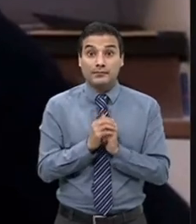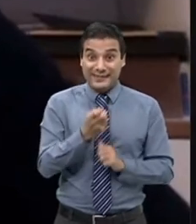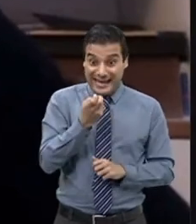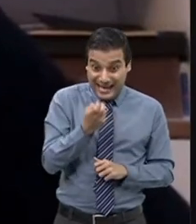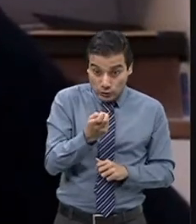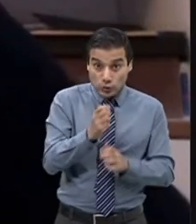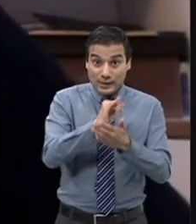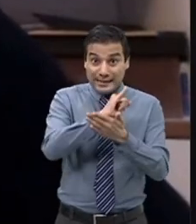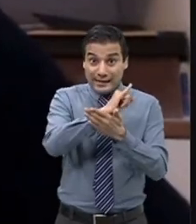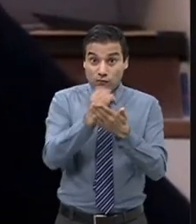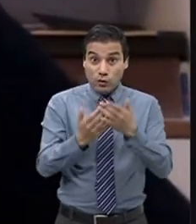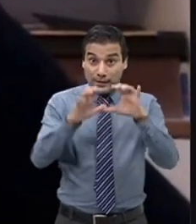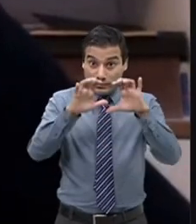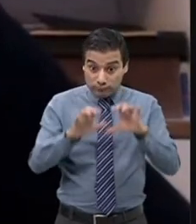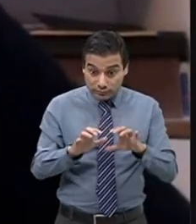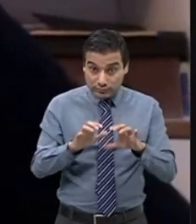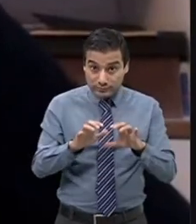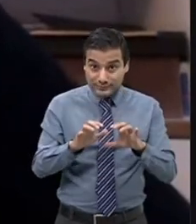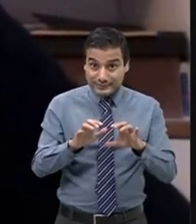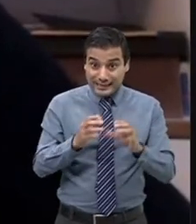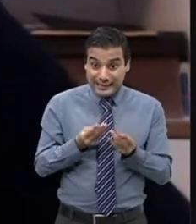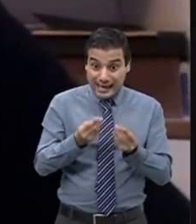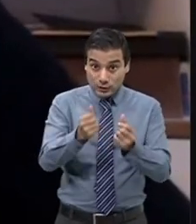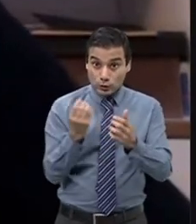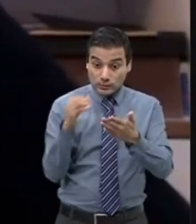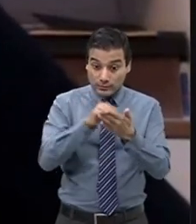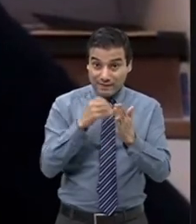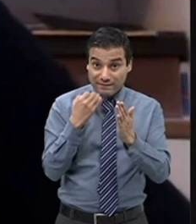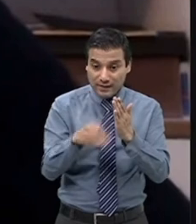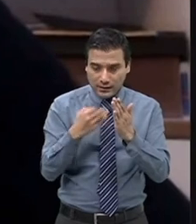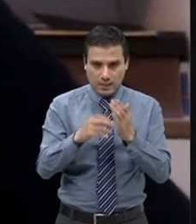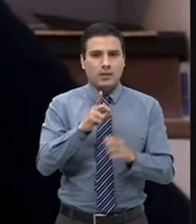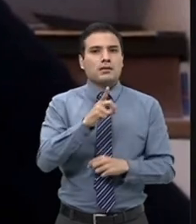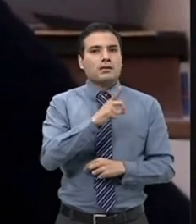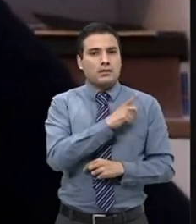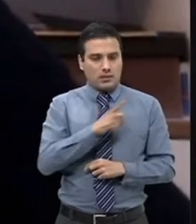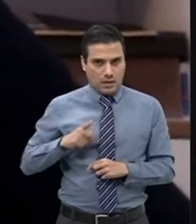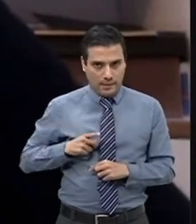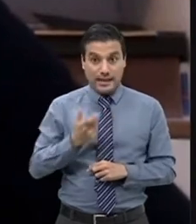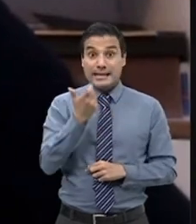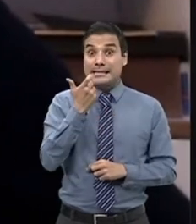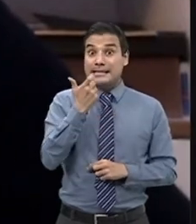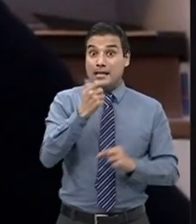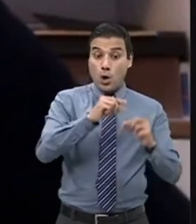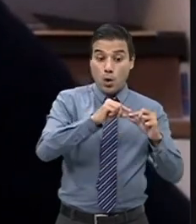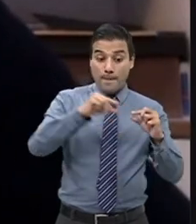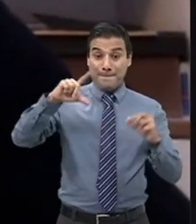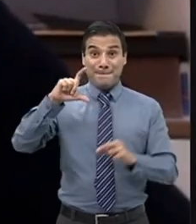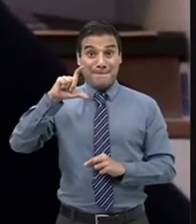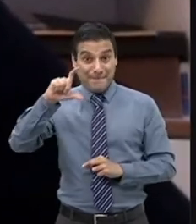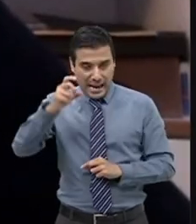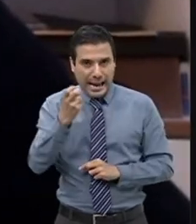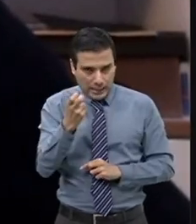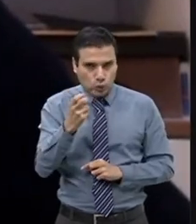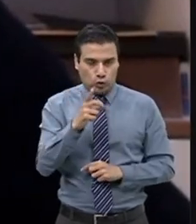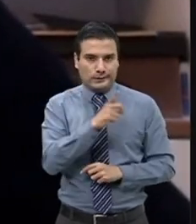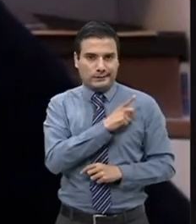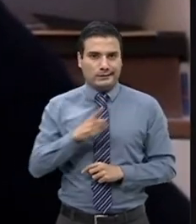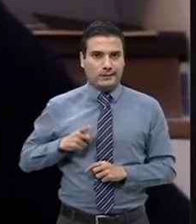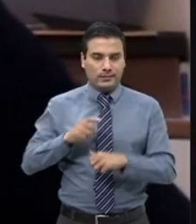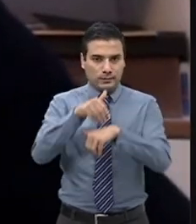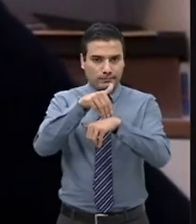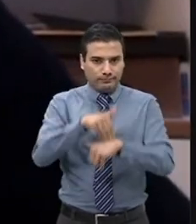reportado la sanción tendría que ser con el monto mayor en otras palabras para dimensionar lo que estamos viendo y la incongruencia